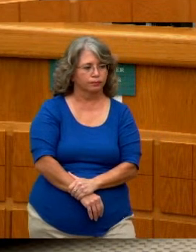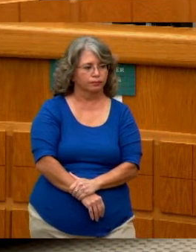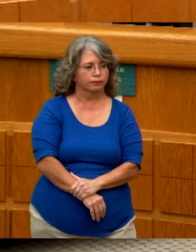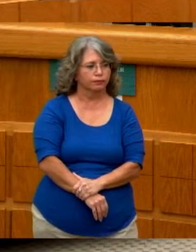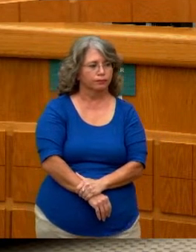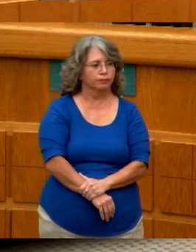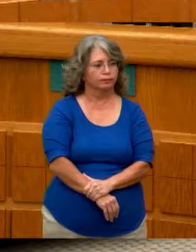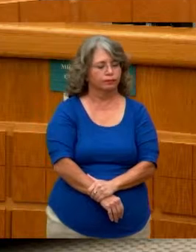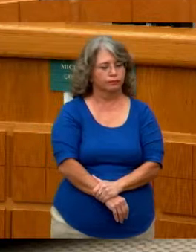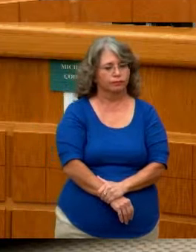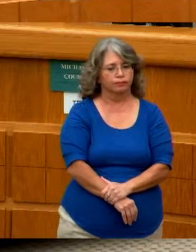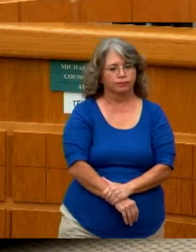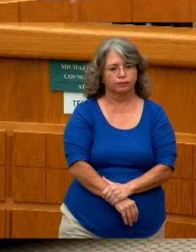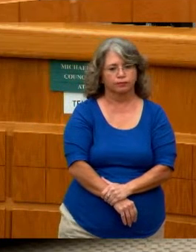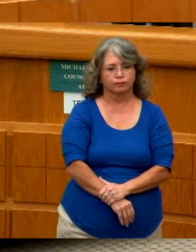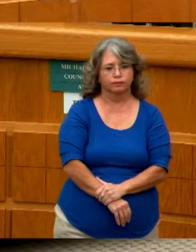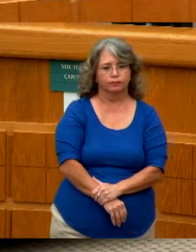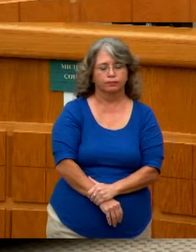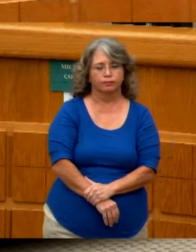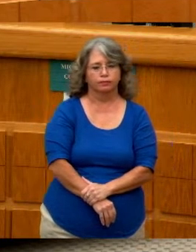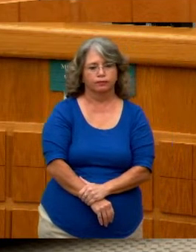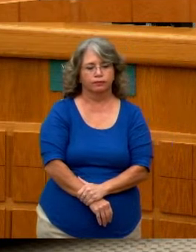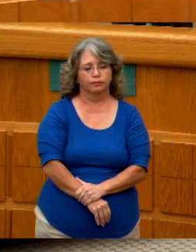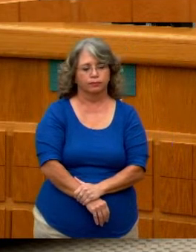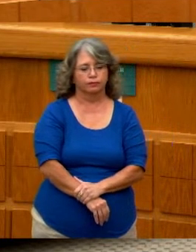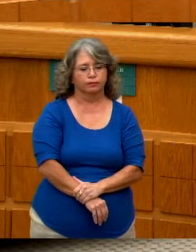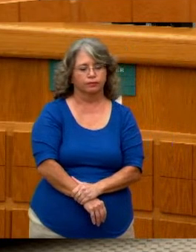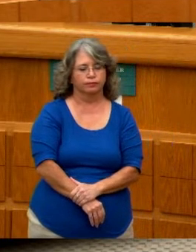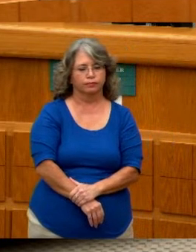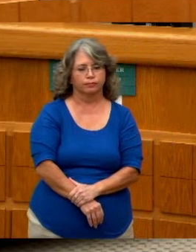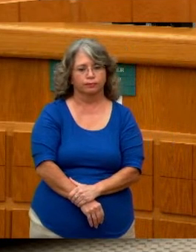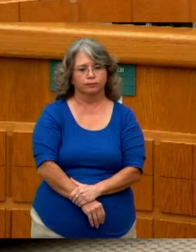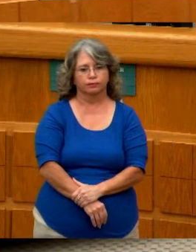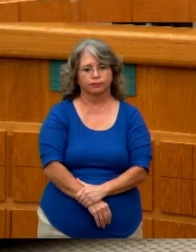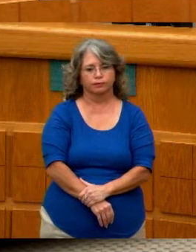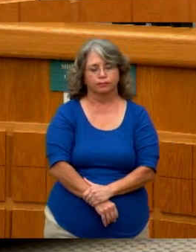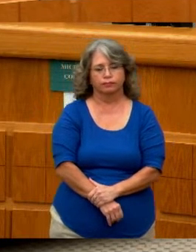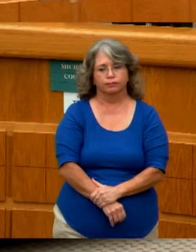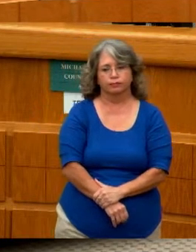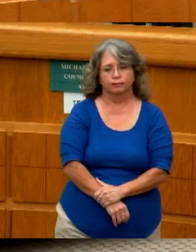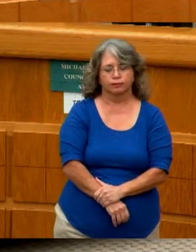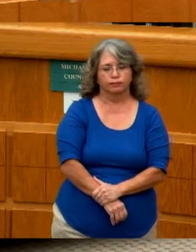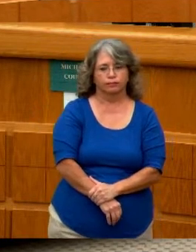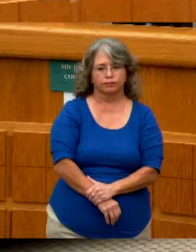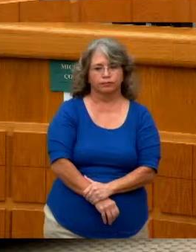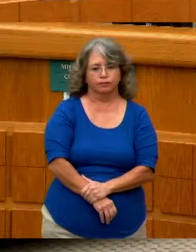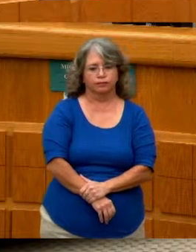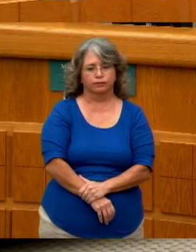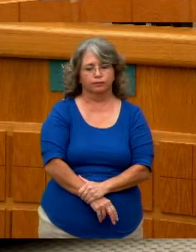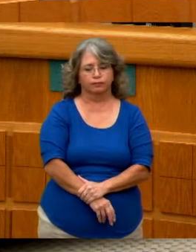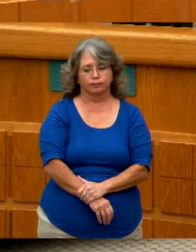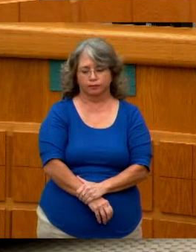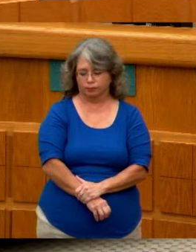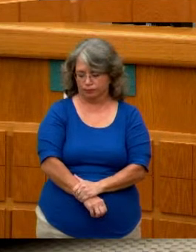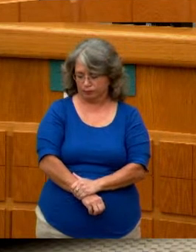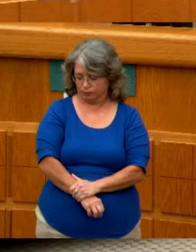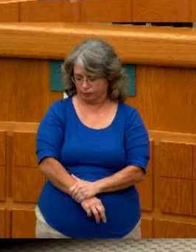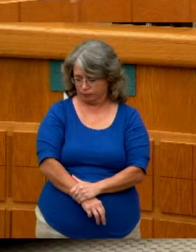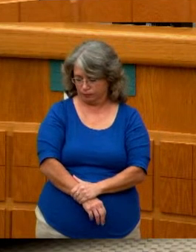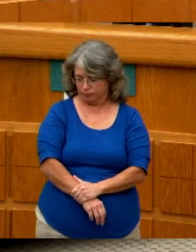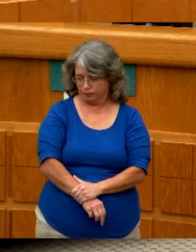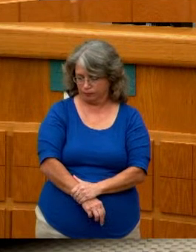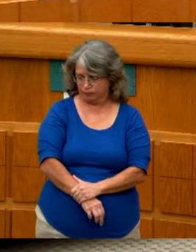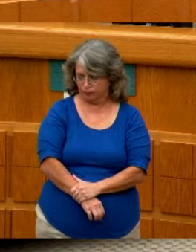ido a trabajar enfermos y se han visto expuestos o han expuesto a compañeros de trabajo. Una persona enferma con el virus debe aislarse y no estar cerca de